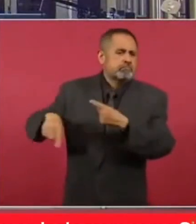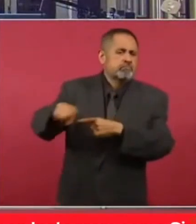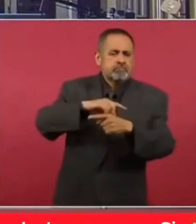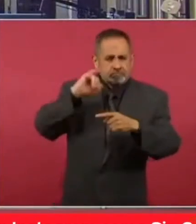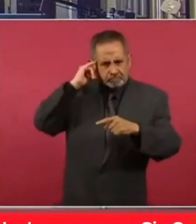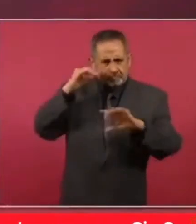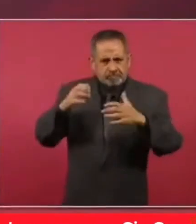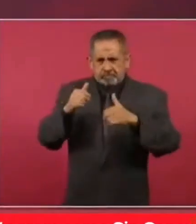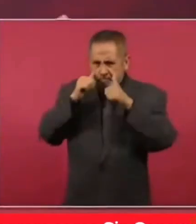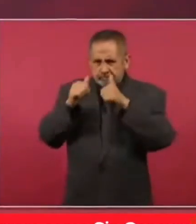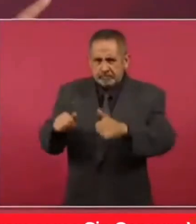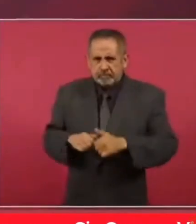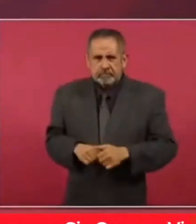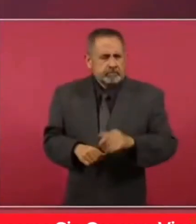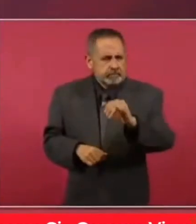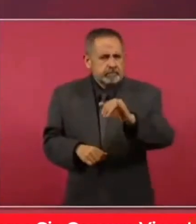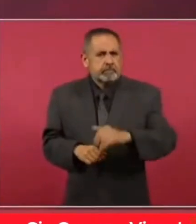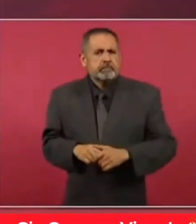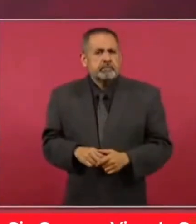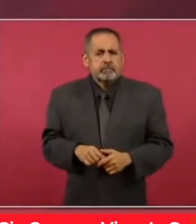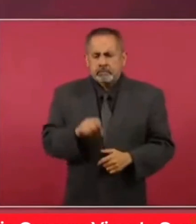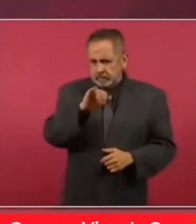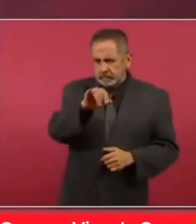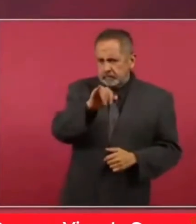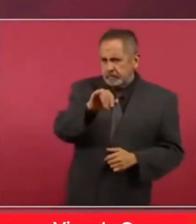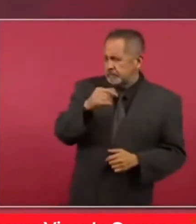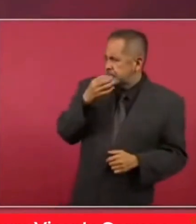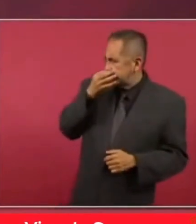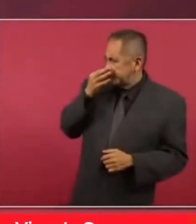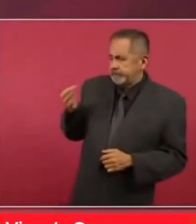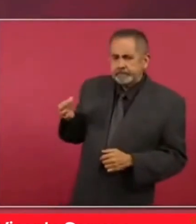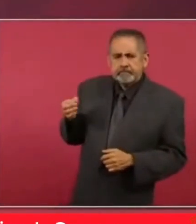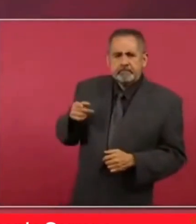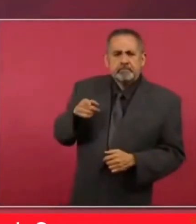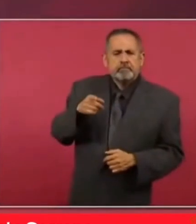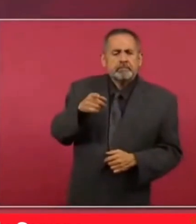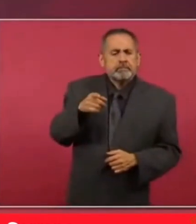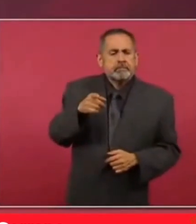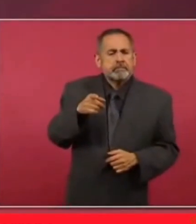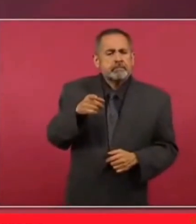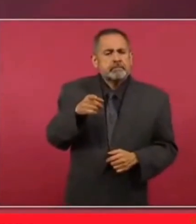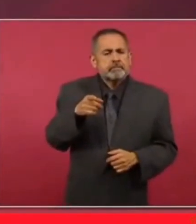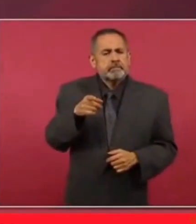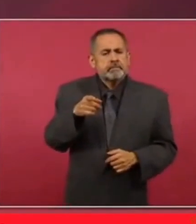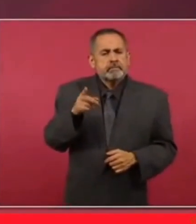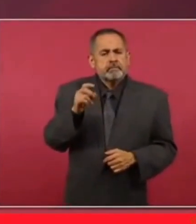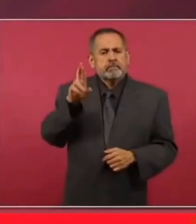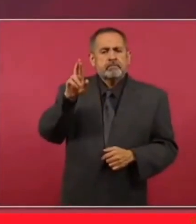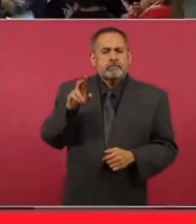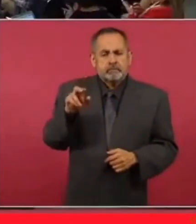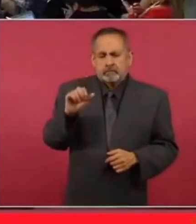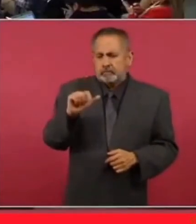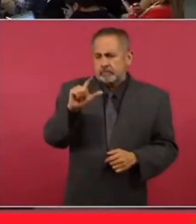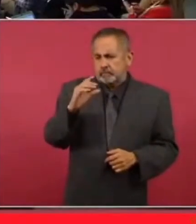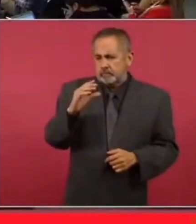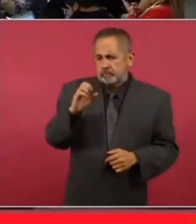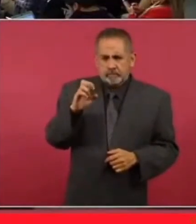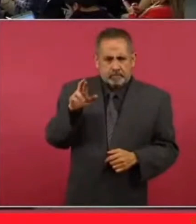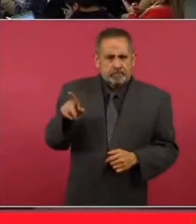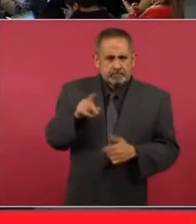que están denunciando y aquí este el doctor Alcocer pues